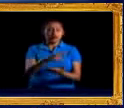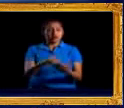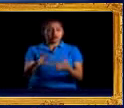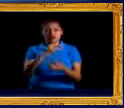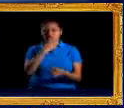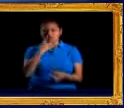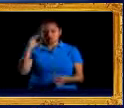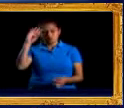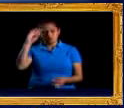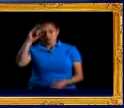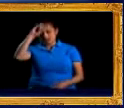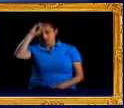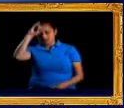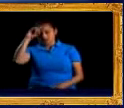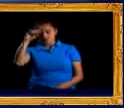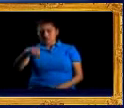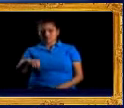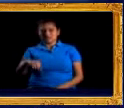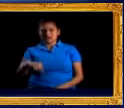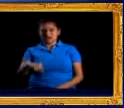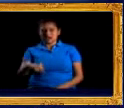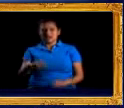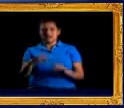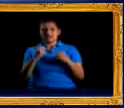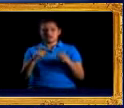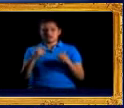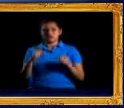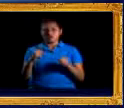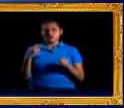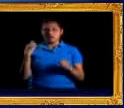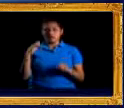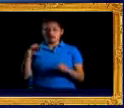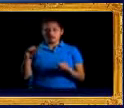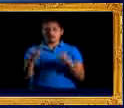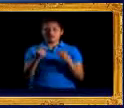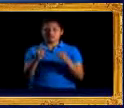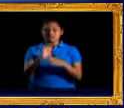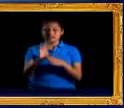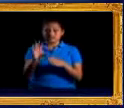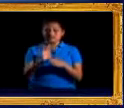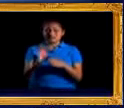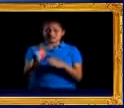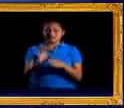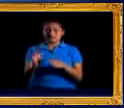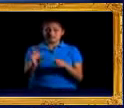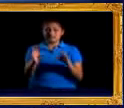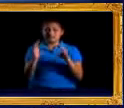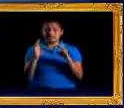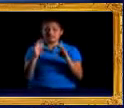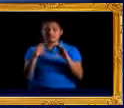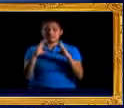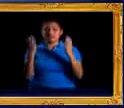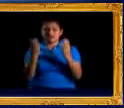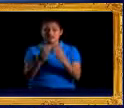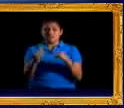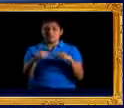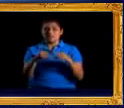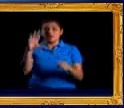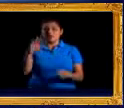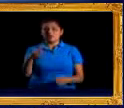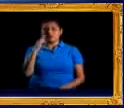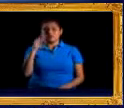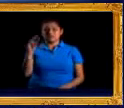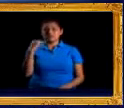porque Satanás está limitado a la atmósfera terrenal. Pero aquí vemos, hermano, que este